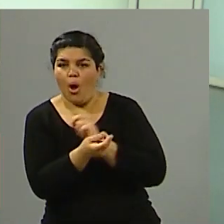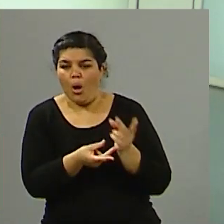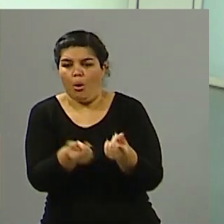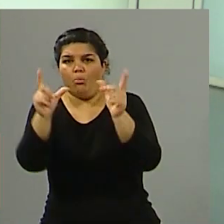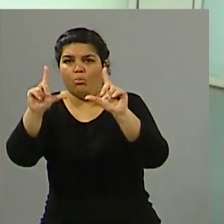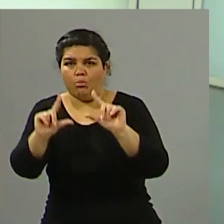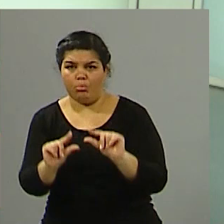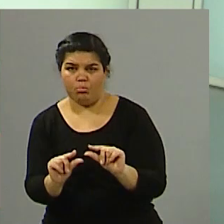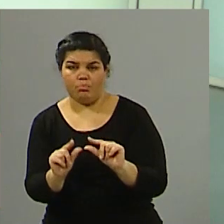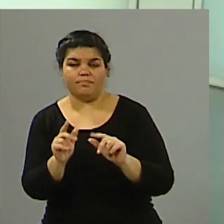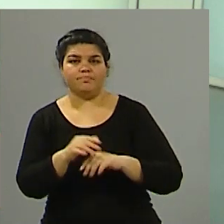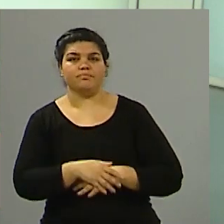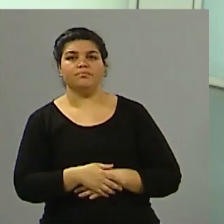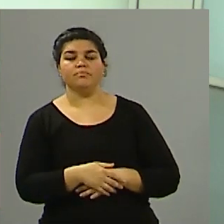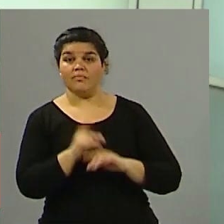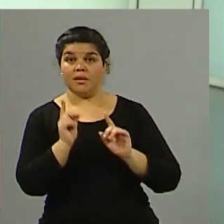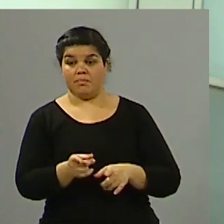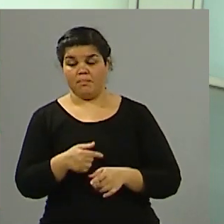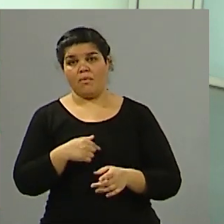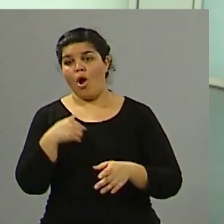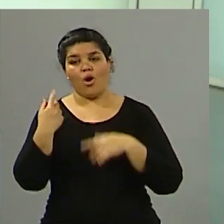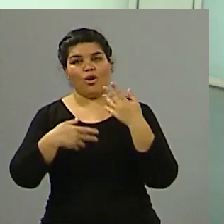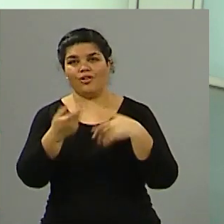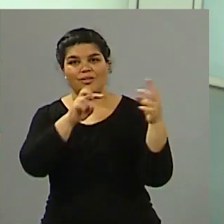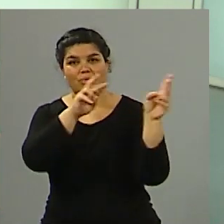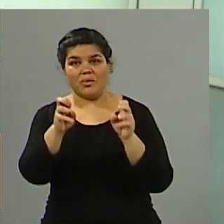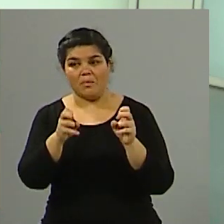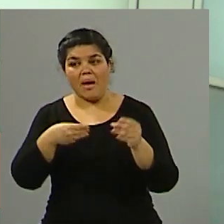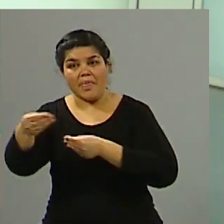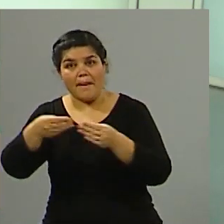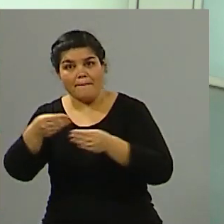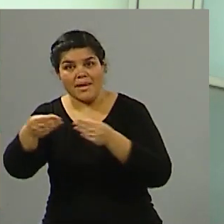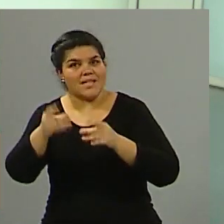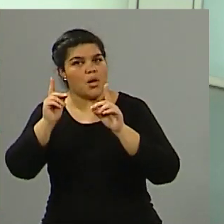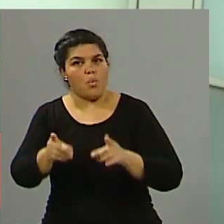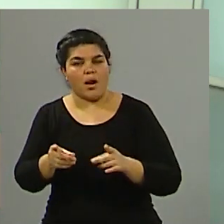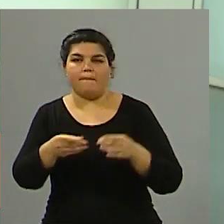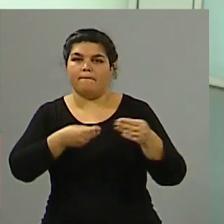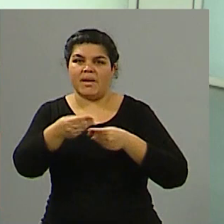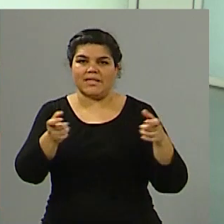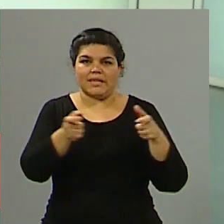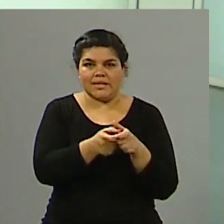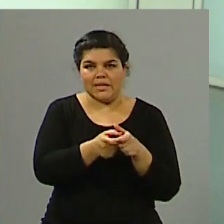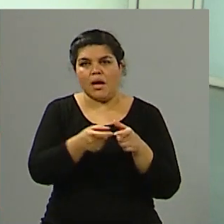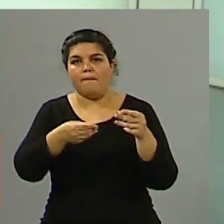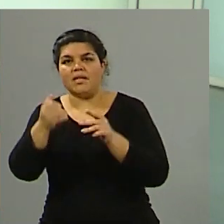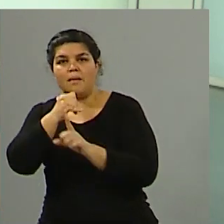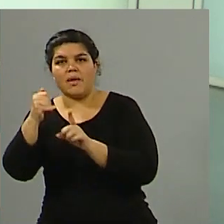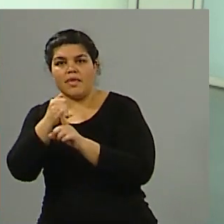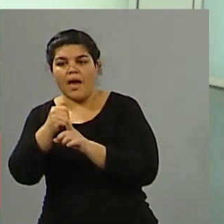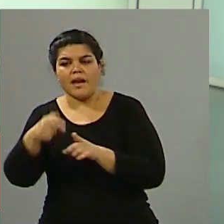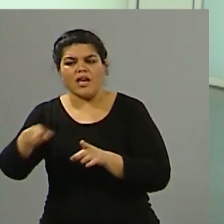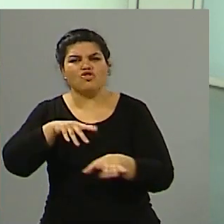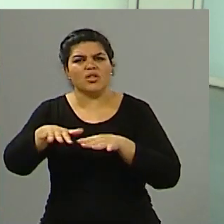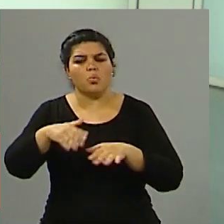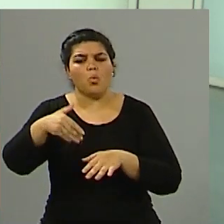seguir hablando del tema, pero ya nos vamos a meter con los empresarios, pequeños y medianos empresarios de la Argentina, cómo ven el panorama, sobre todo